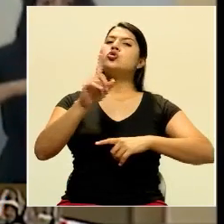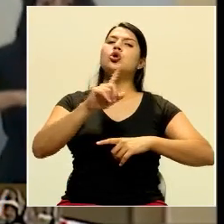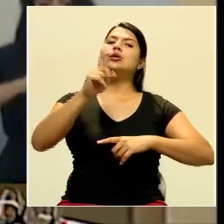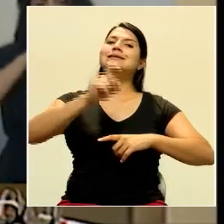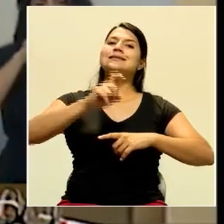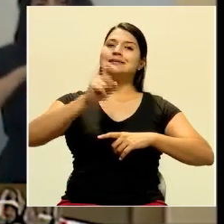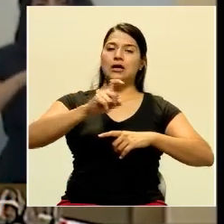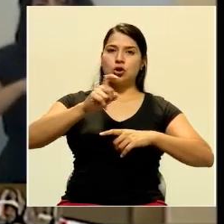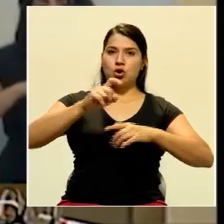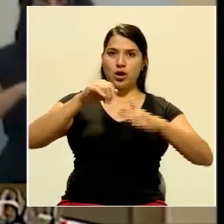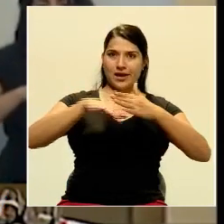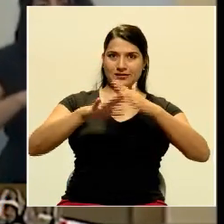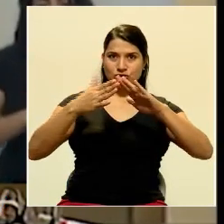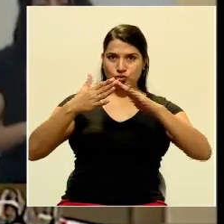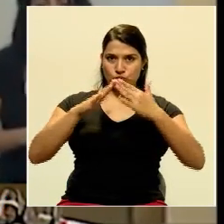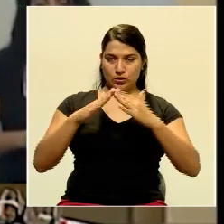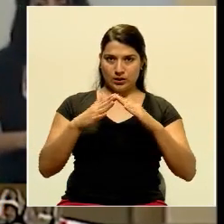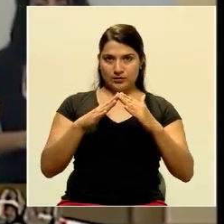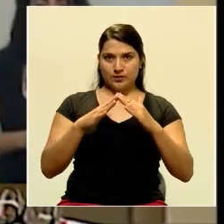autorizadas.